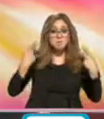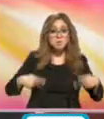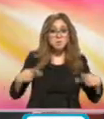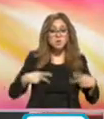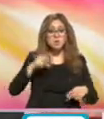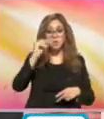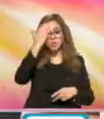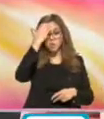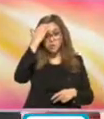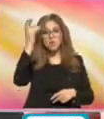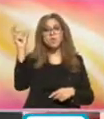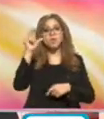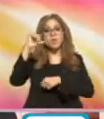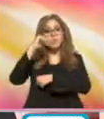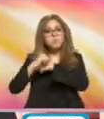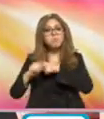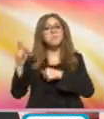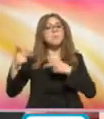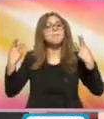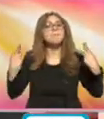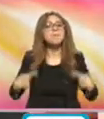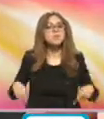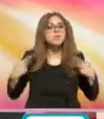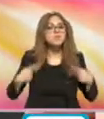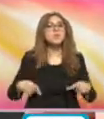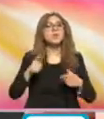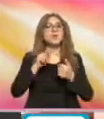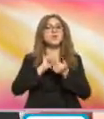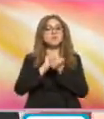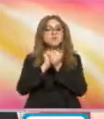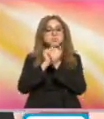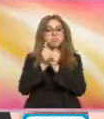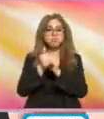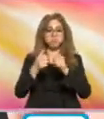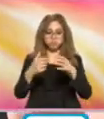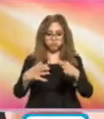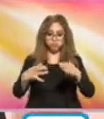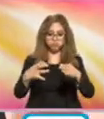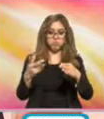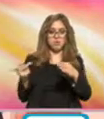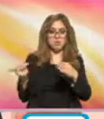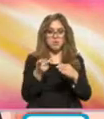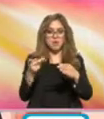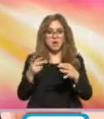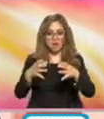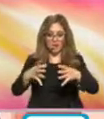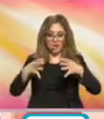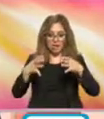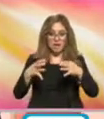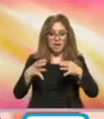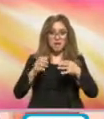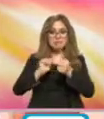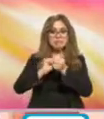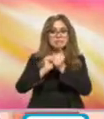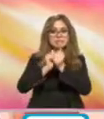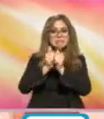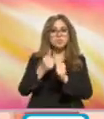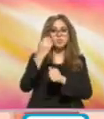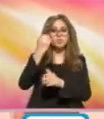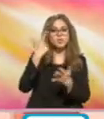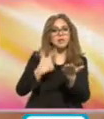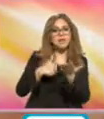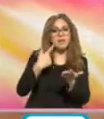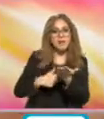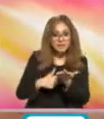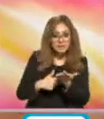cirugía plástica, sobre todo en pacientes que tienen este problema de unos muslos muy amplios, muy grandes, con mucha cantidad de grasa,